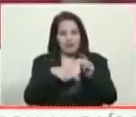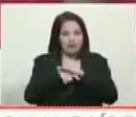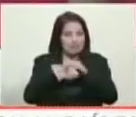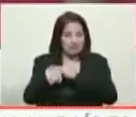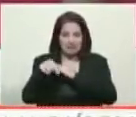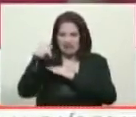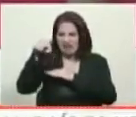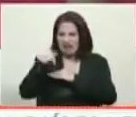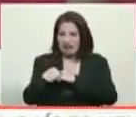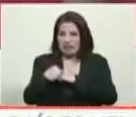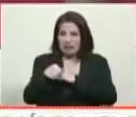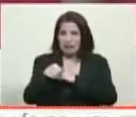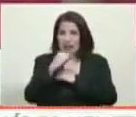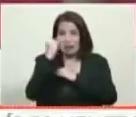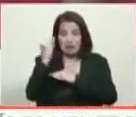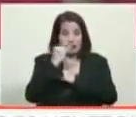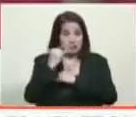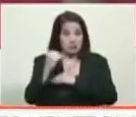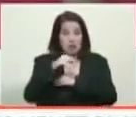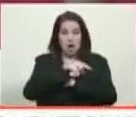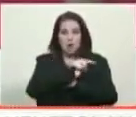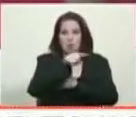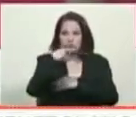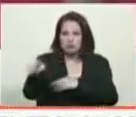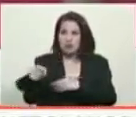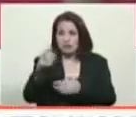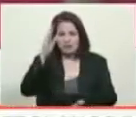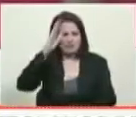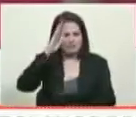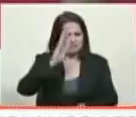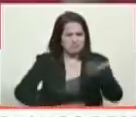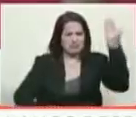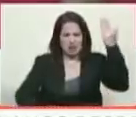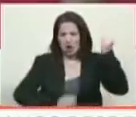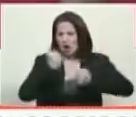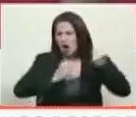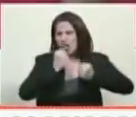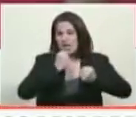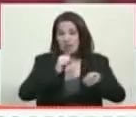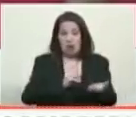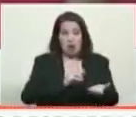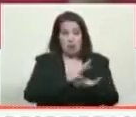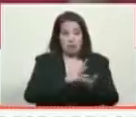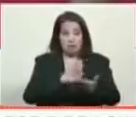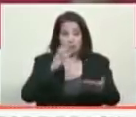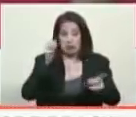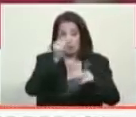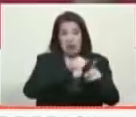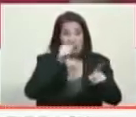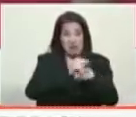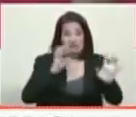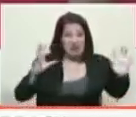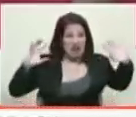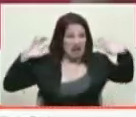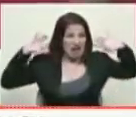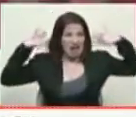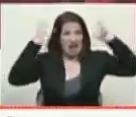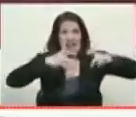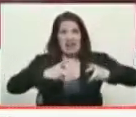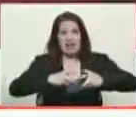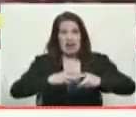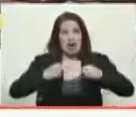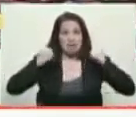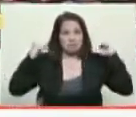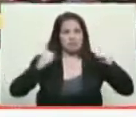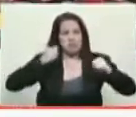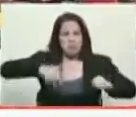aquí, ustedes deben hacerlo salir a la carrera huyendo de la furia de un pueblo